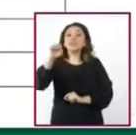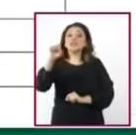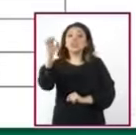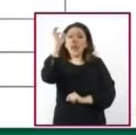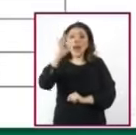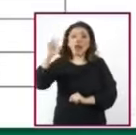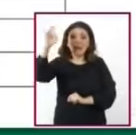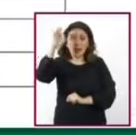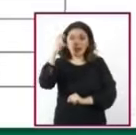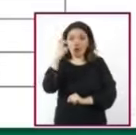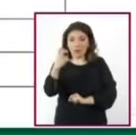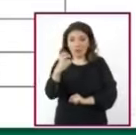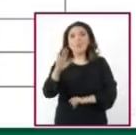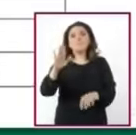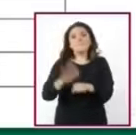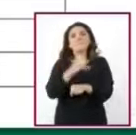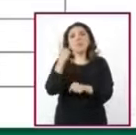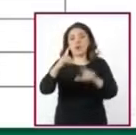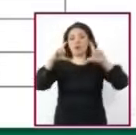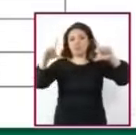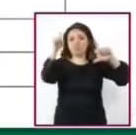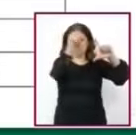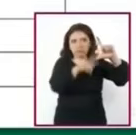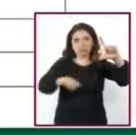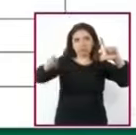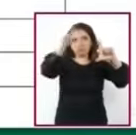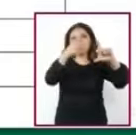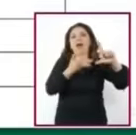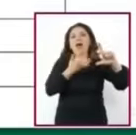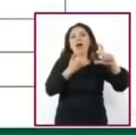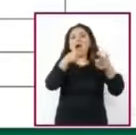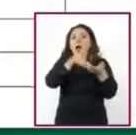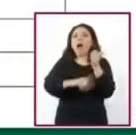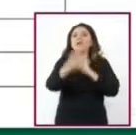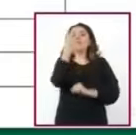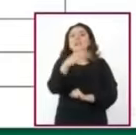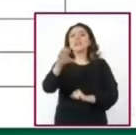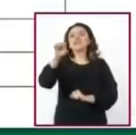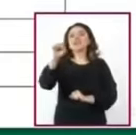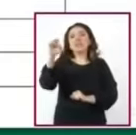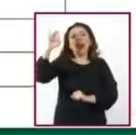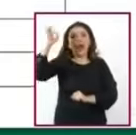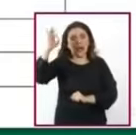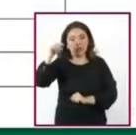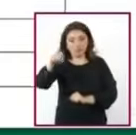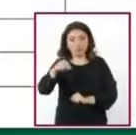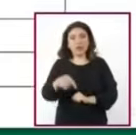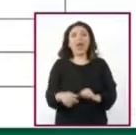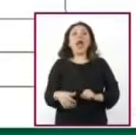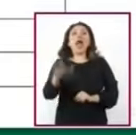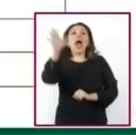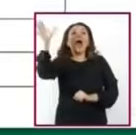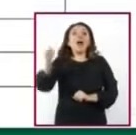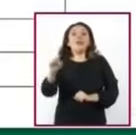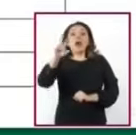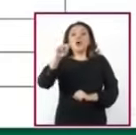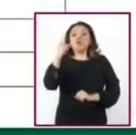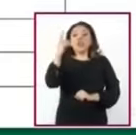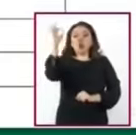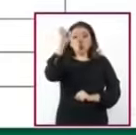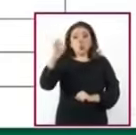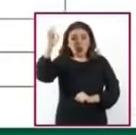grados, pues una circunferencia está dividida en 360 grados, dando para África 81